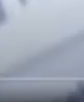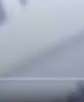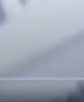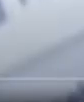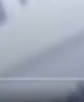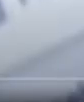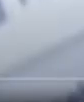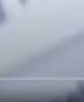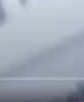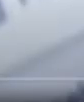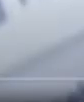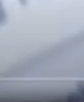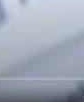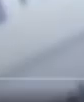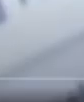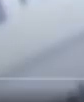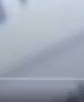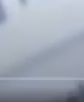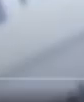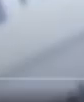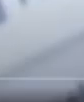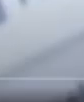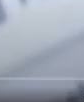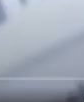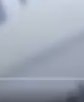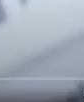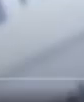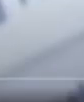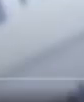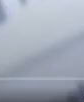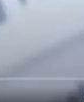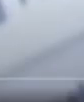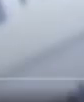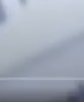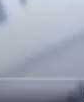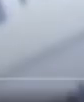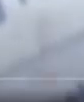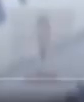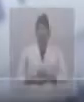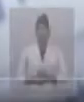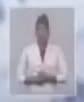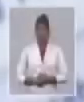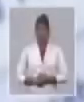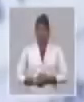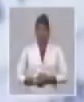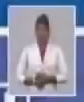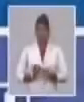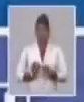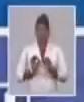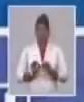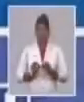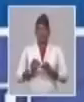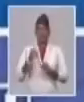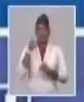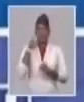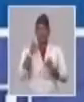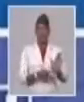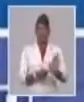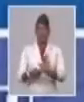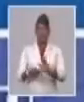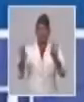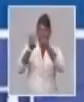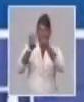que alguien le vaya a entender las mentiras que van a decir de Facebook. Escuchen aquí. Sale a la luz en el reporte de esta red